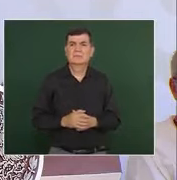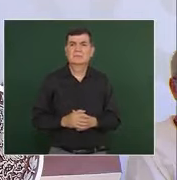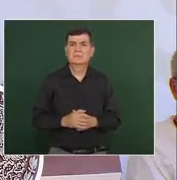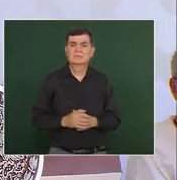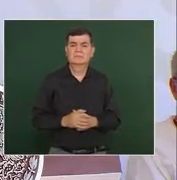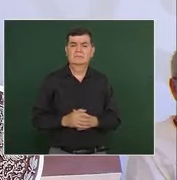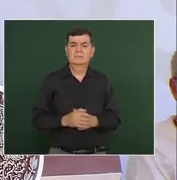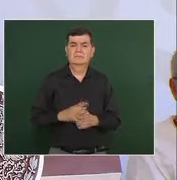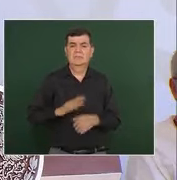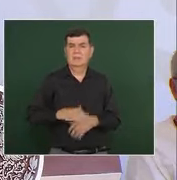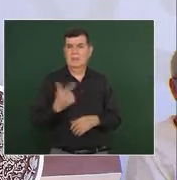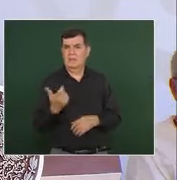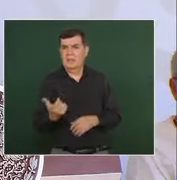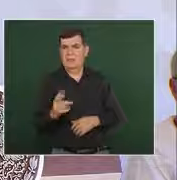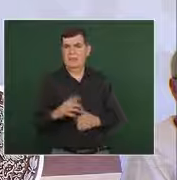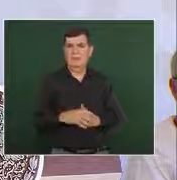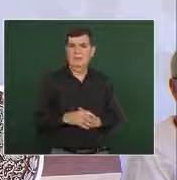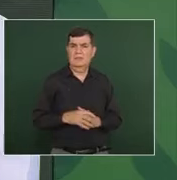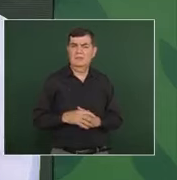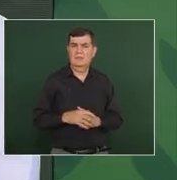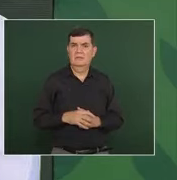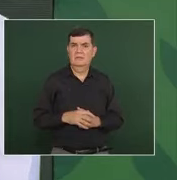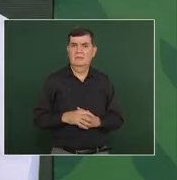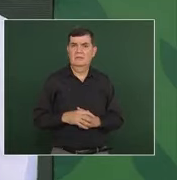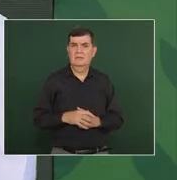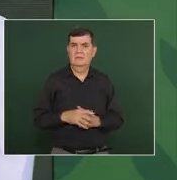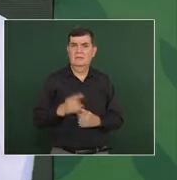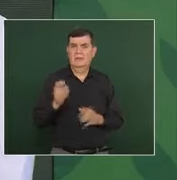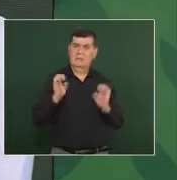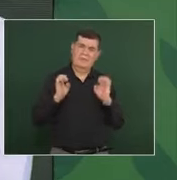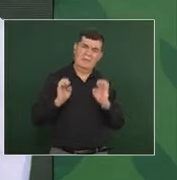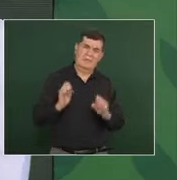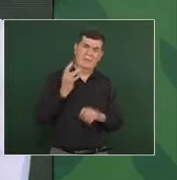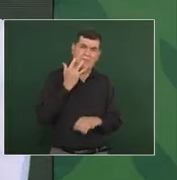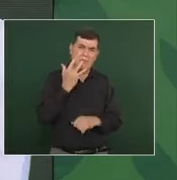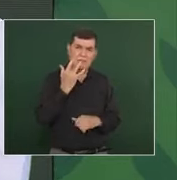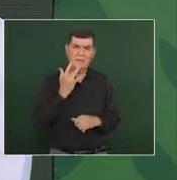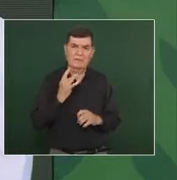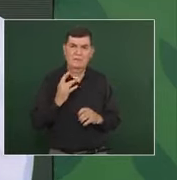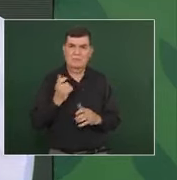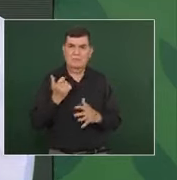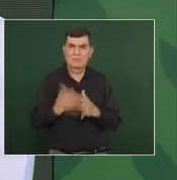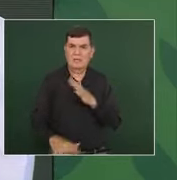del dinero, de lujo barato.